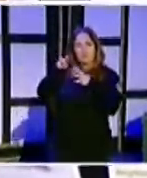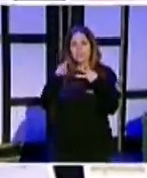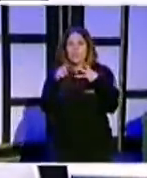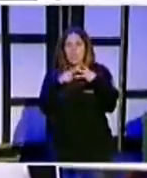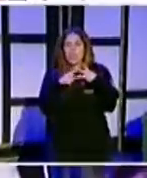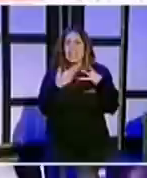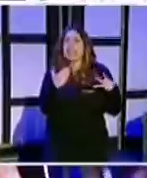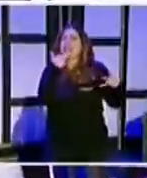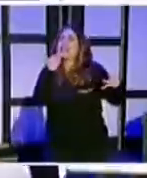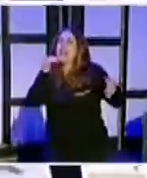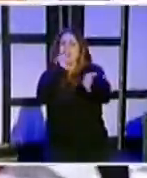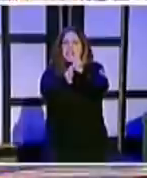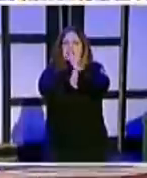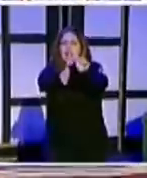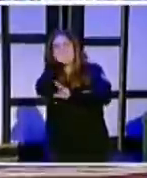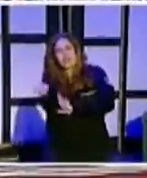en la sombra.